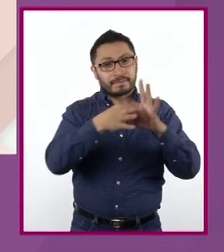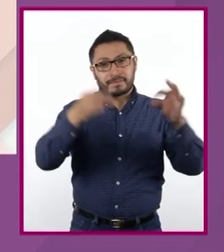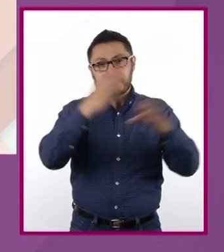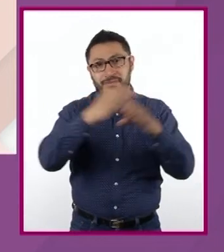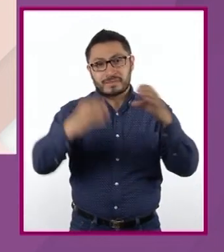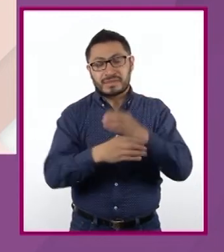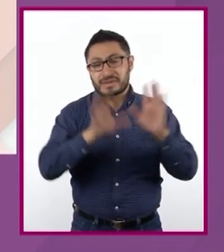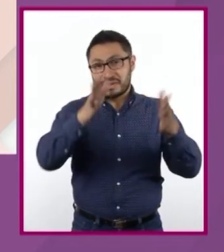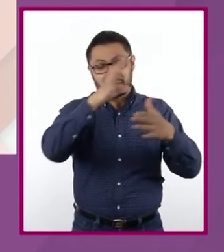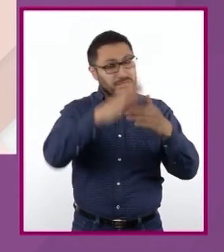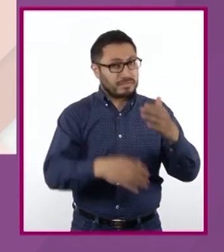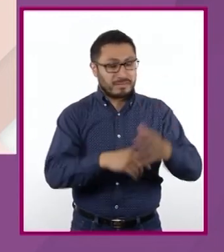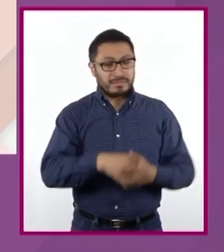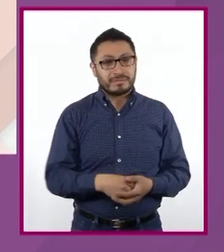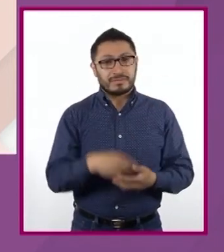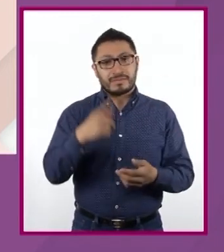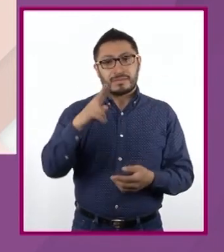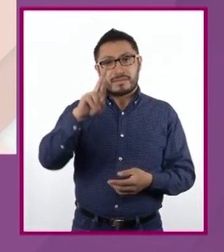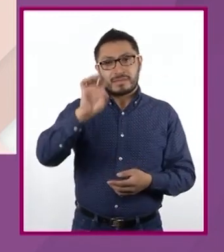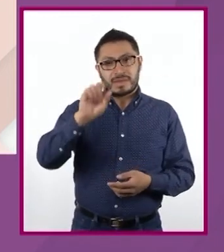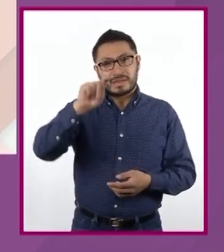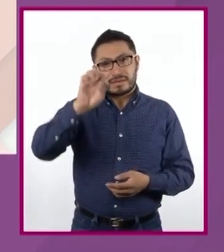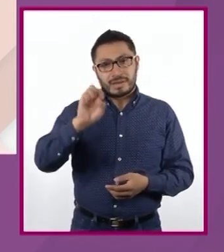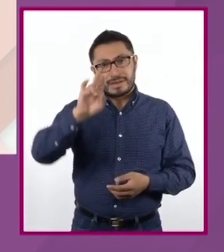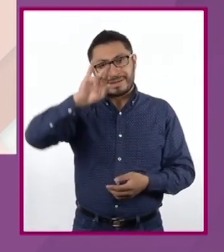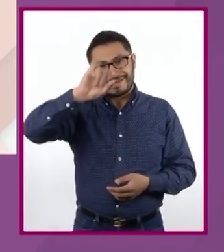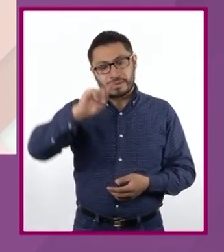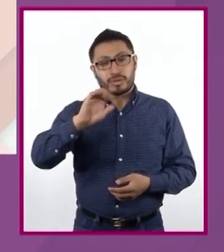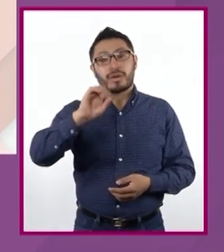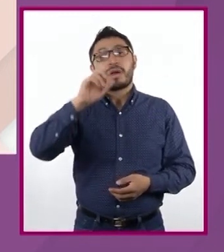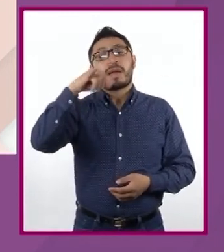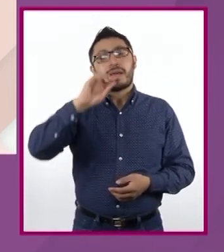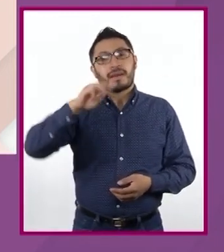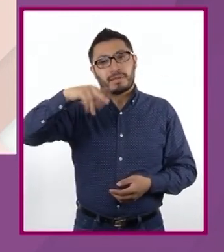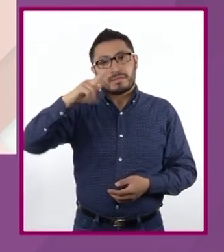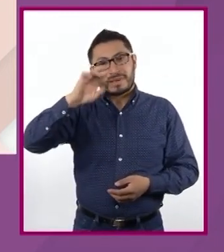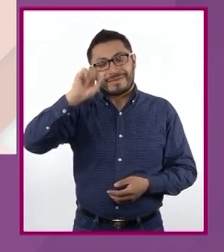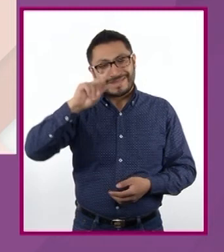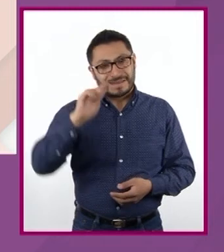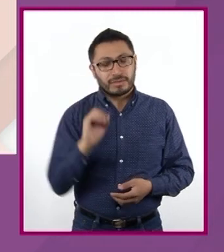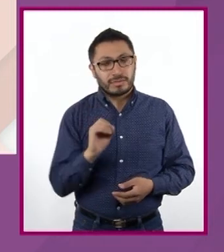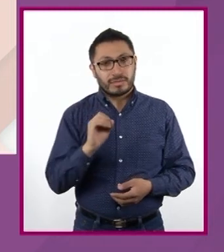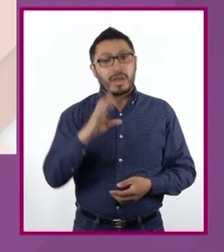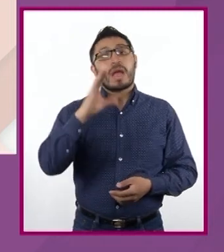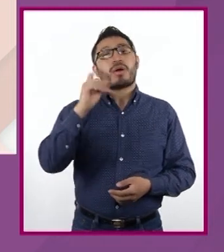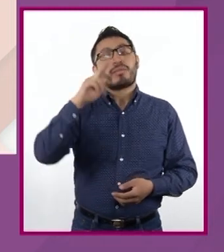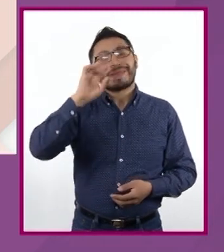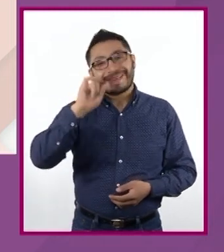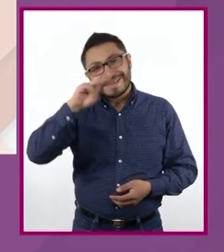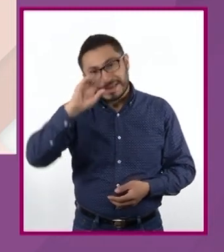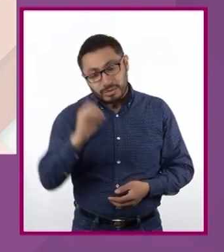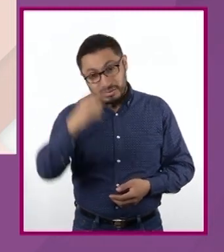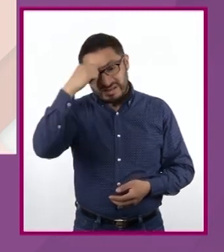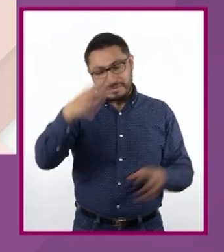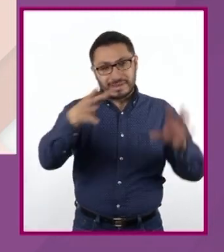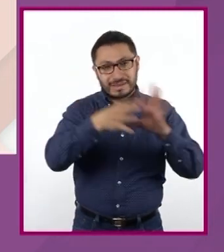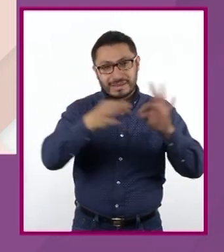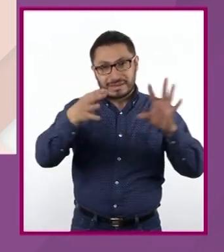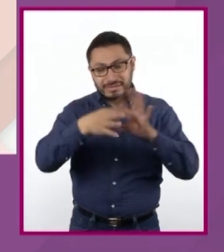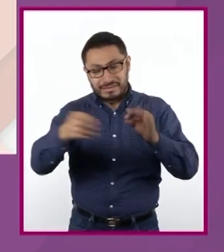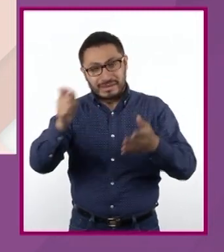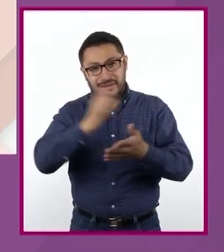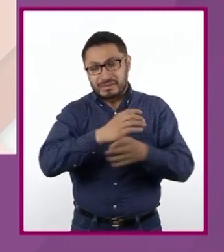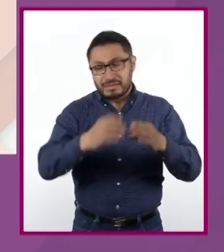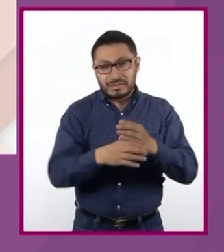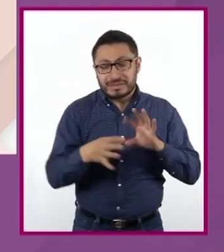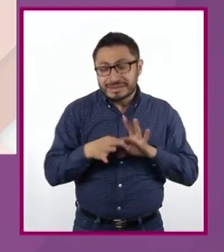sucesos concluidos. El pretérito imperfecto, mejor conocido como copretérito, para narrar y describir acciones simultáneas,